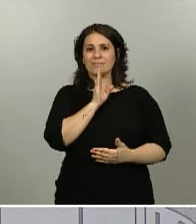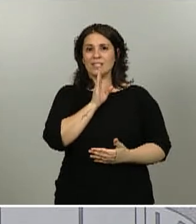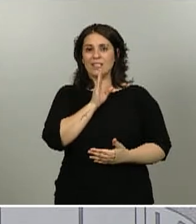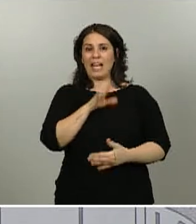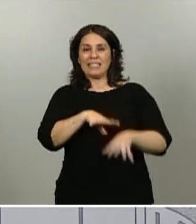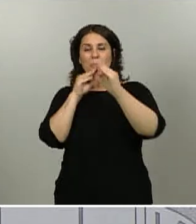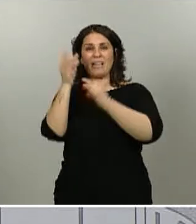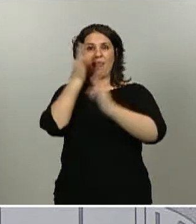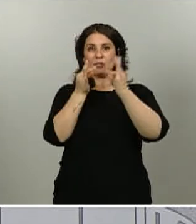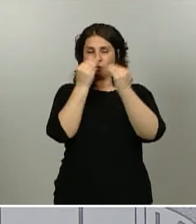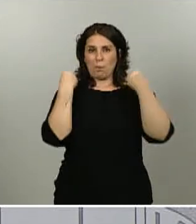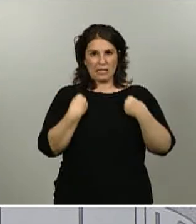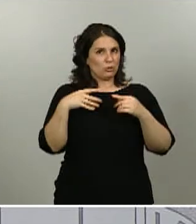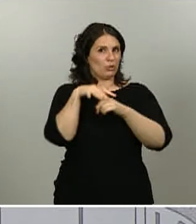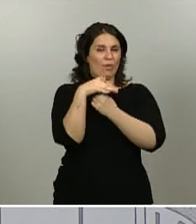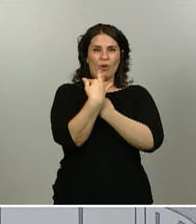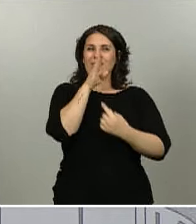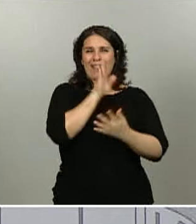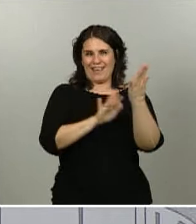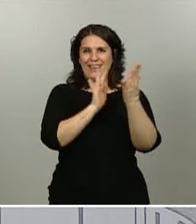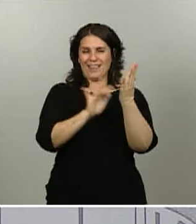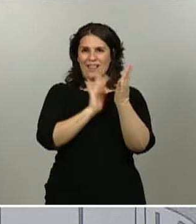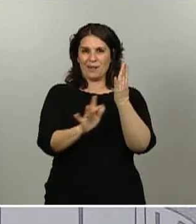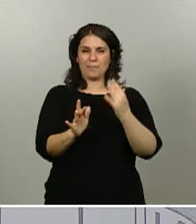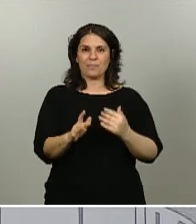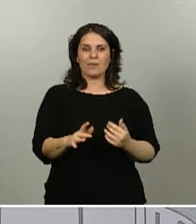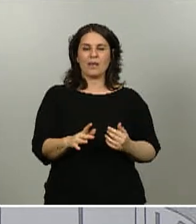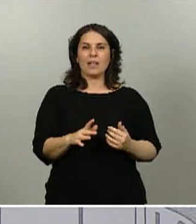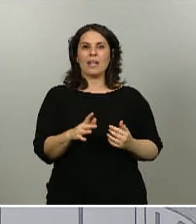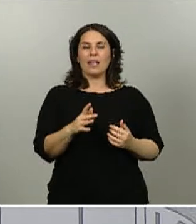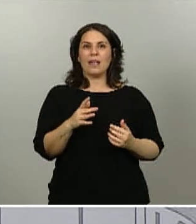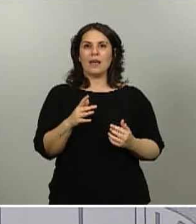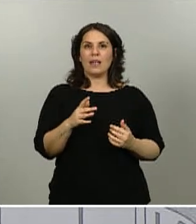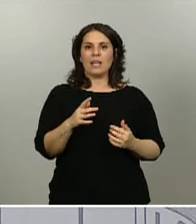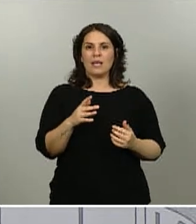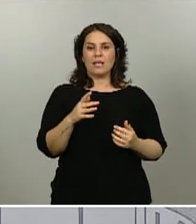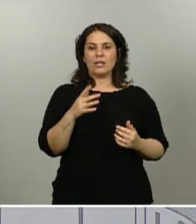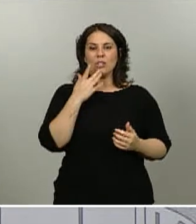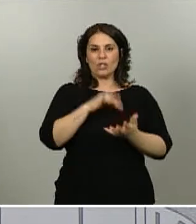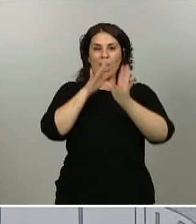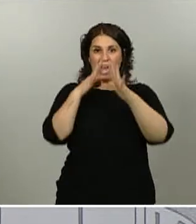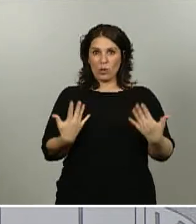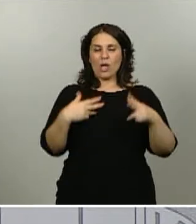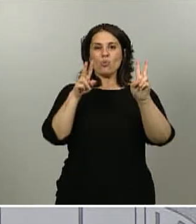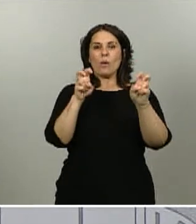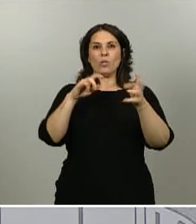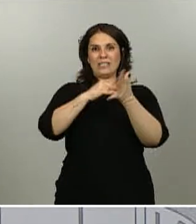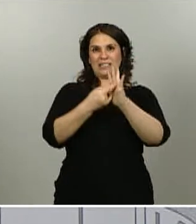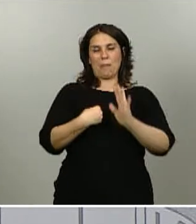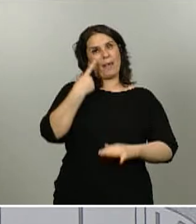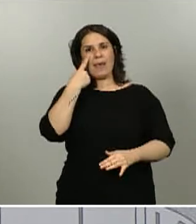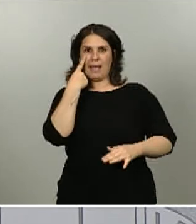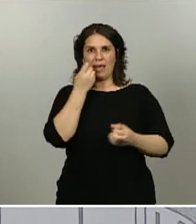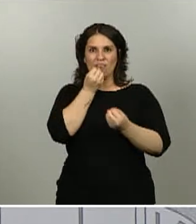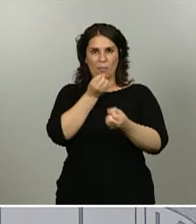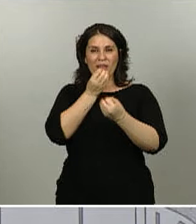que el panorama, la imagen que vemos ahora mismo con este nuevo sistema de información es la que nos permite valorar la